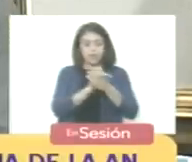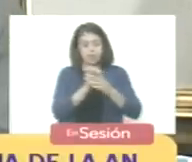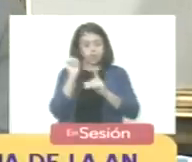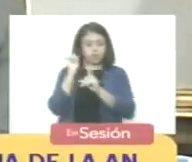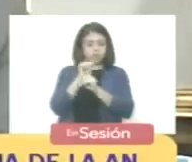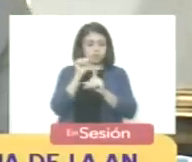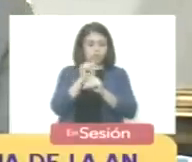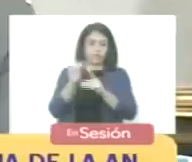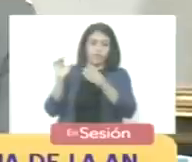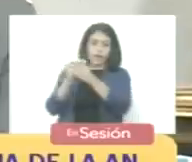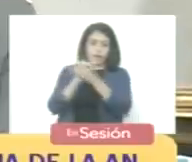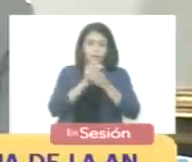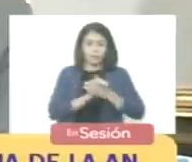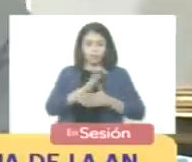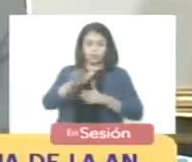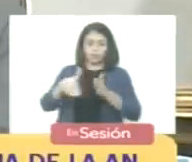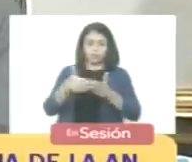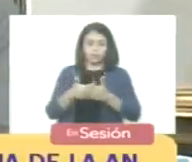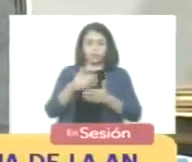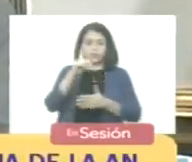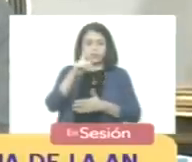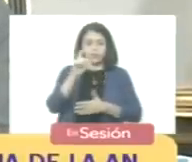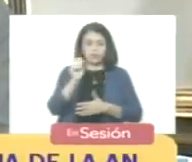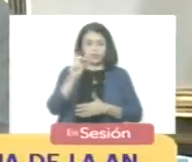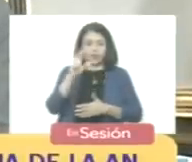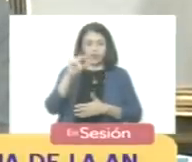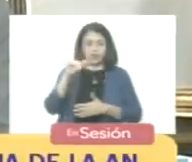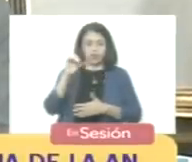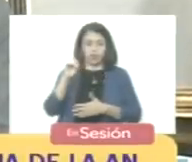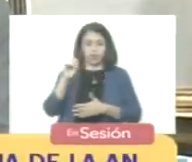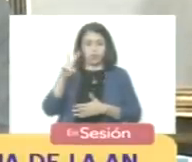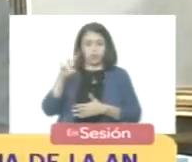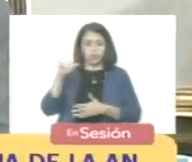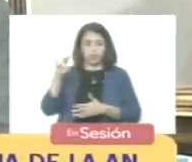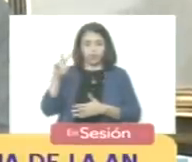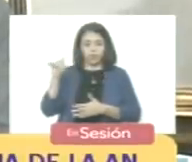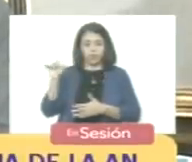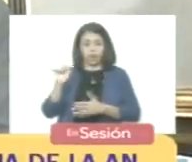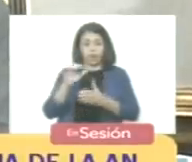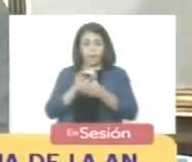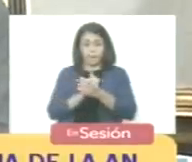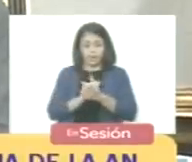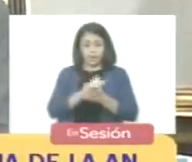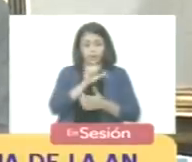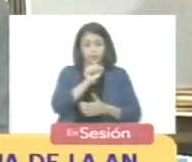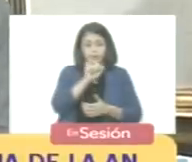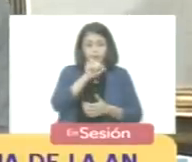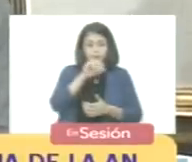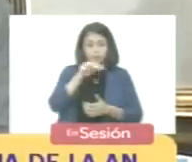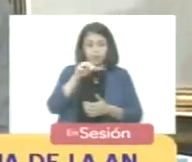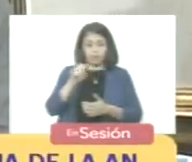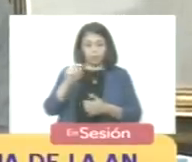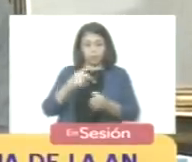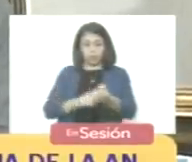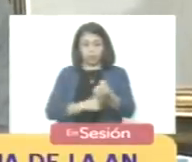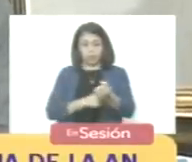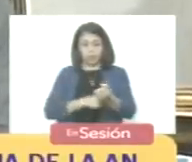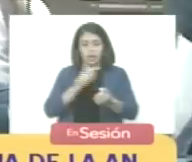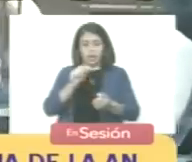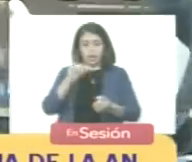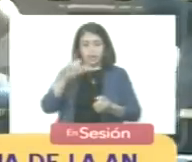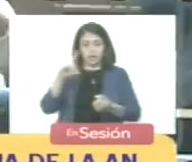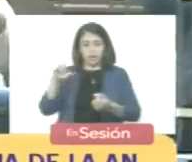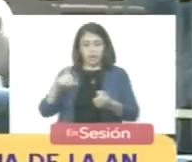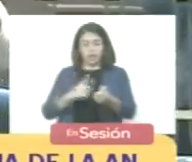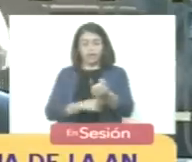lucha, los amigos de Darío Vivas, familiares Simón Ruiz, su hermano, Aide Vivas, su